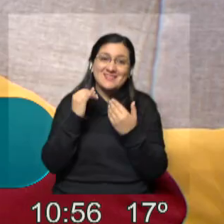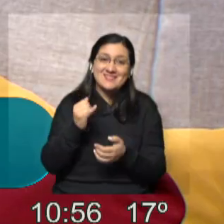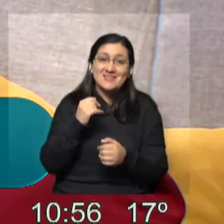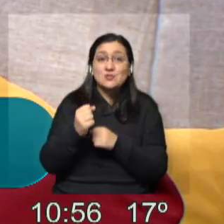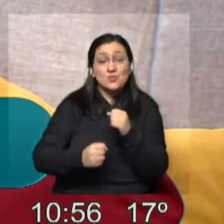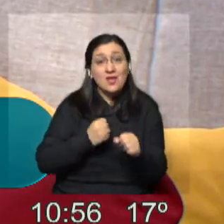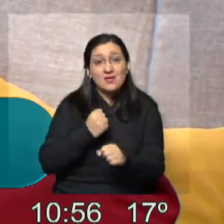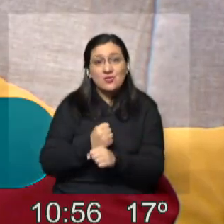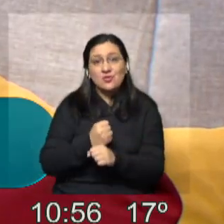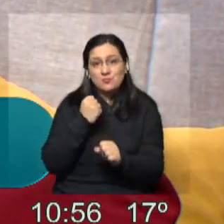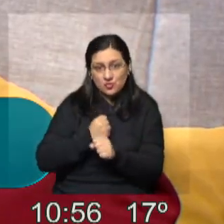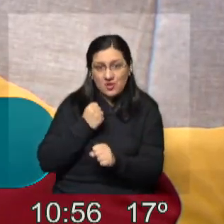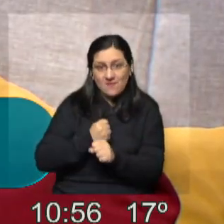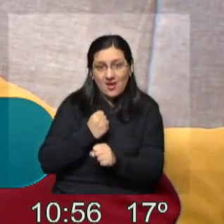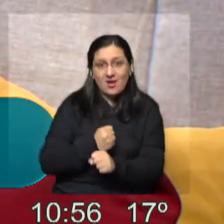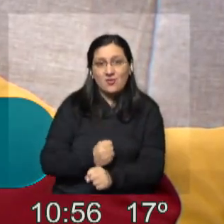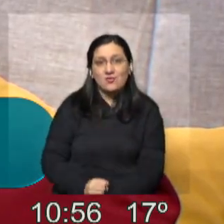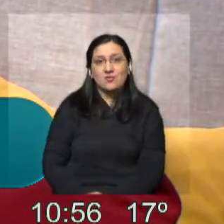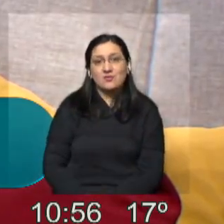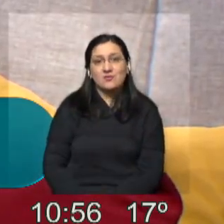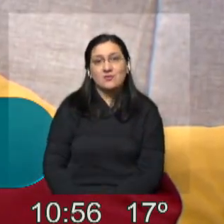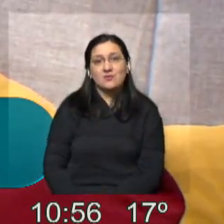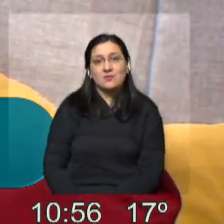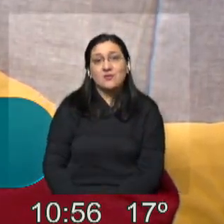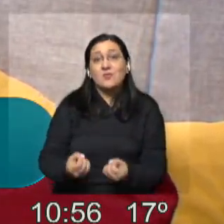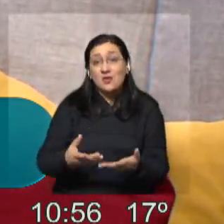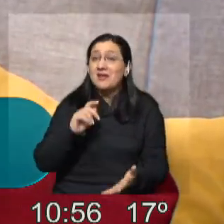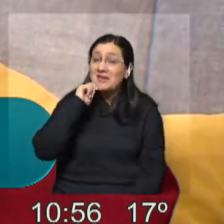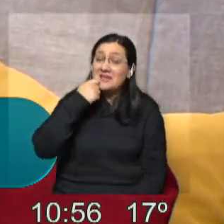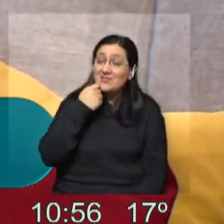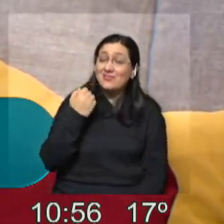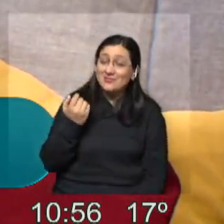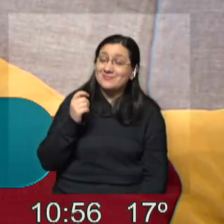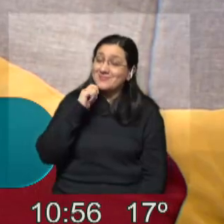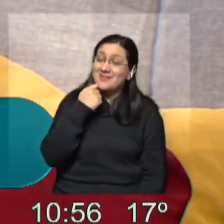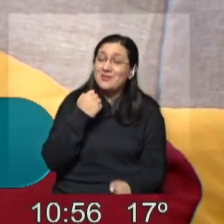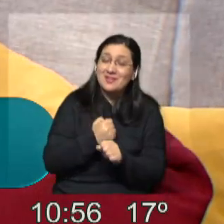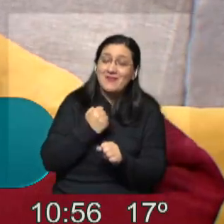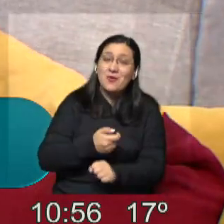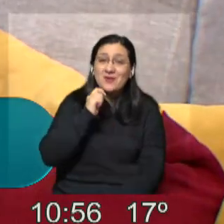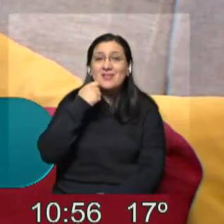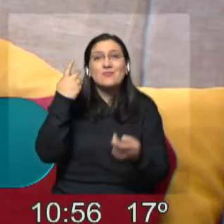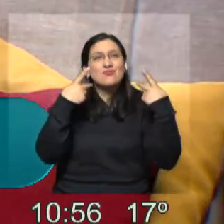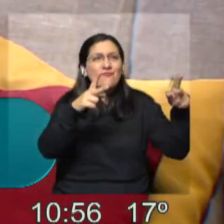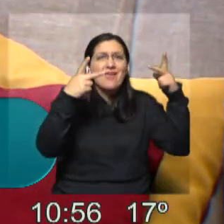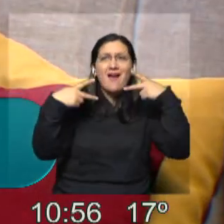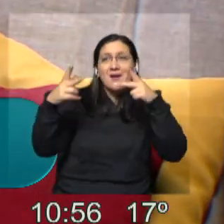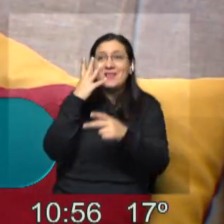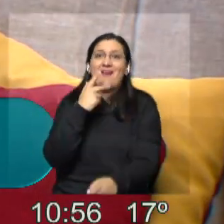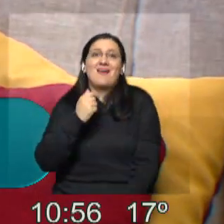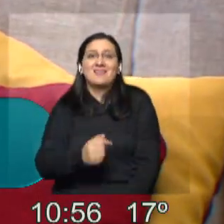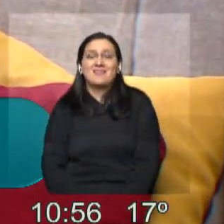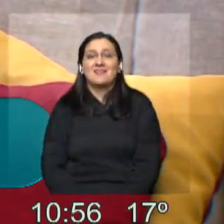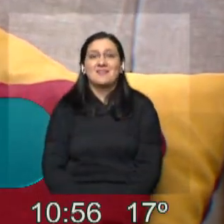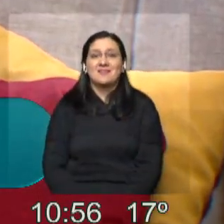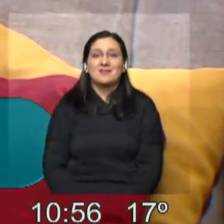año de mucho laburo y está lindo, mucho laburo y muy lindo, mucho viaje también que me encanta,